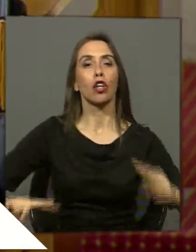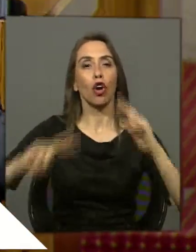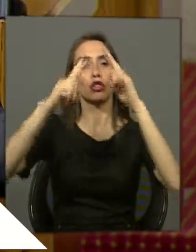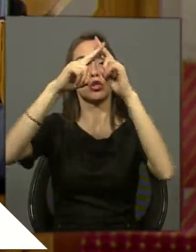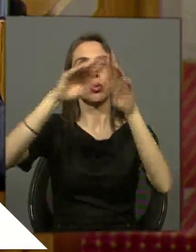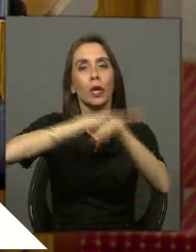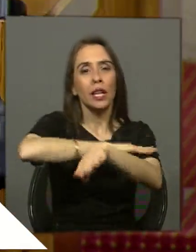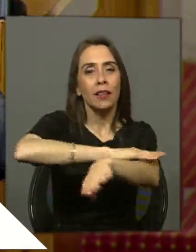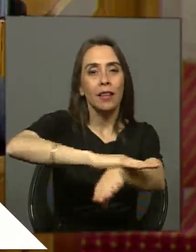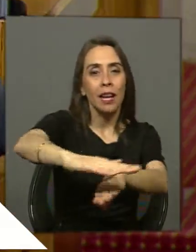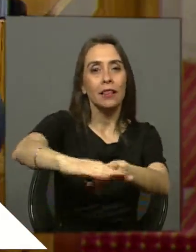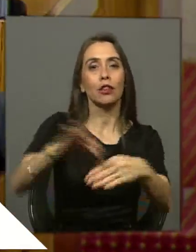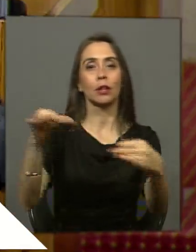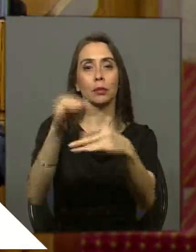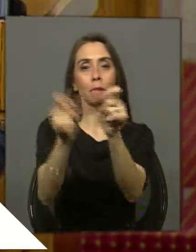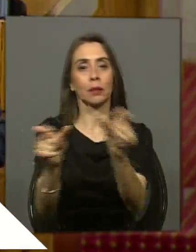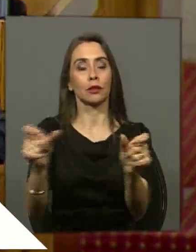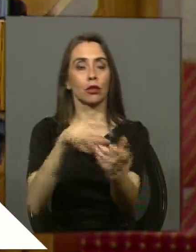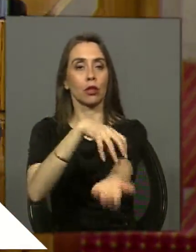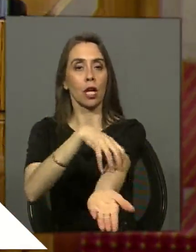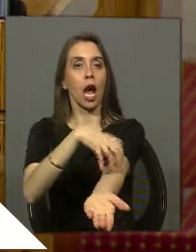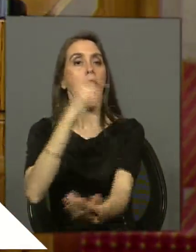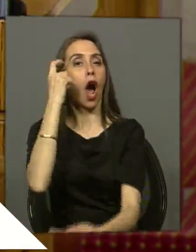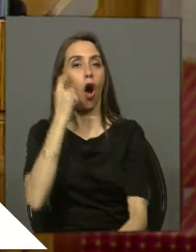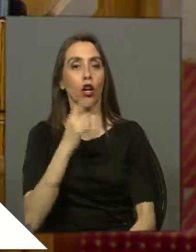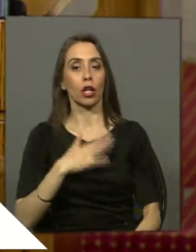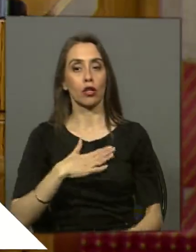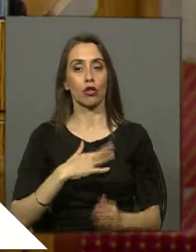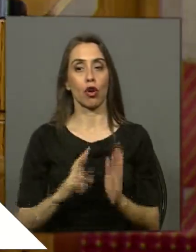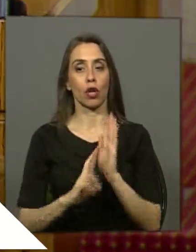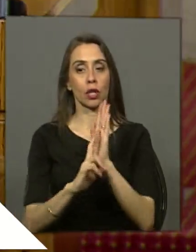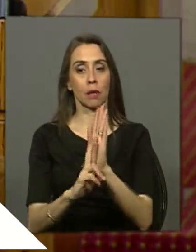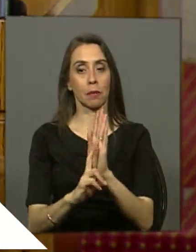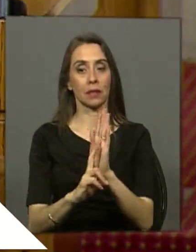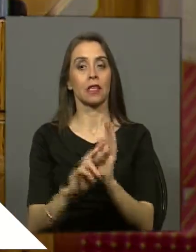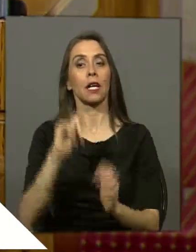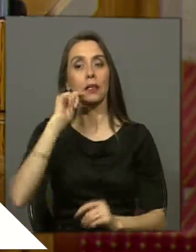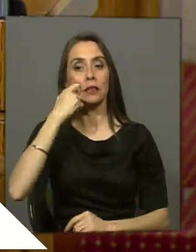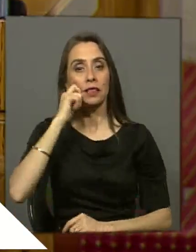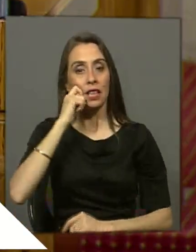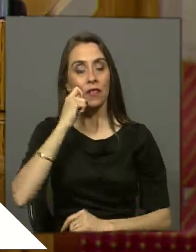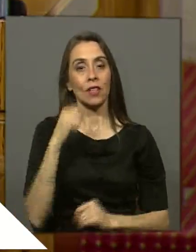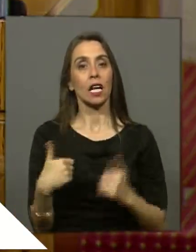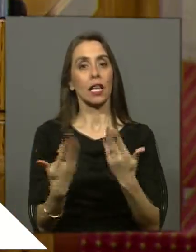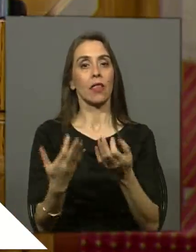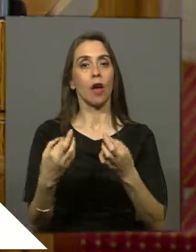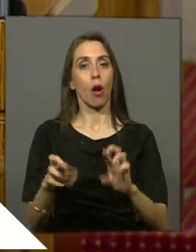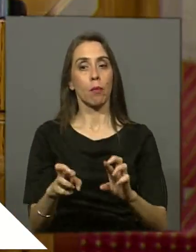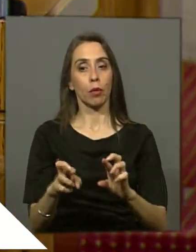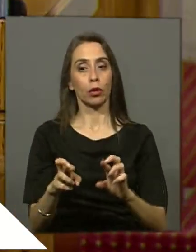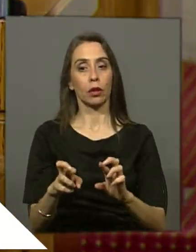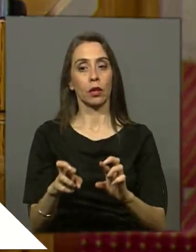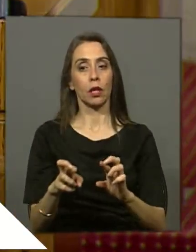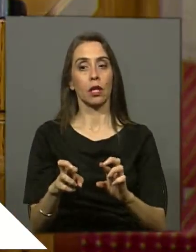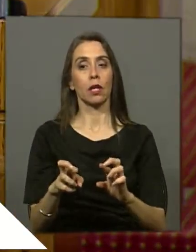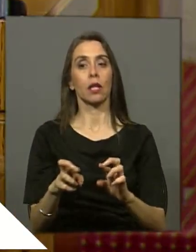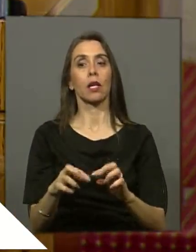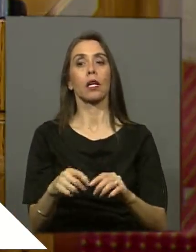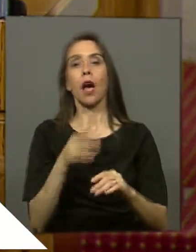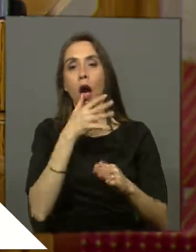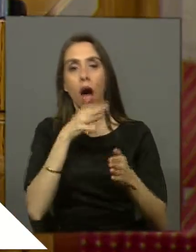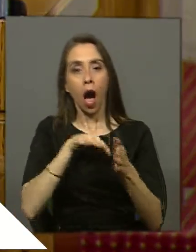explicarles para quienes son de la región de O'Higgins que yo represento eso significa la oportunidad de invertir en riego